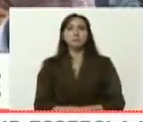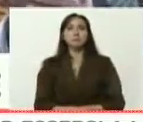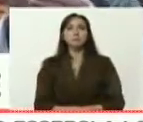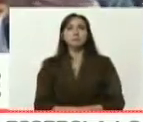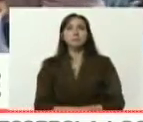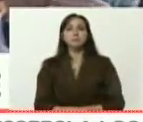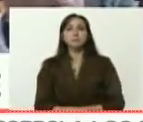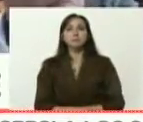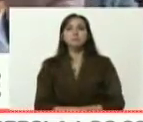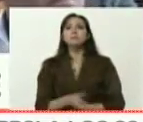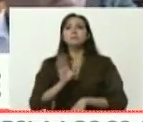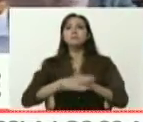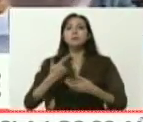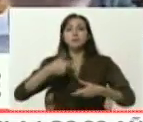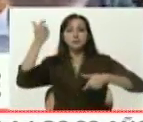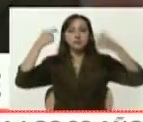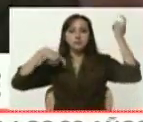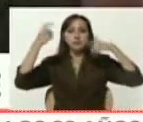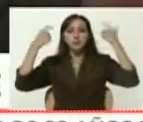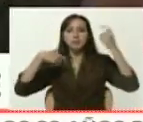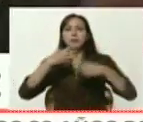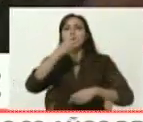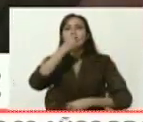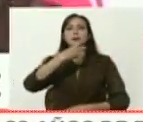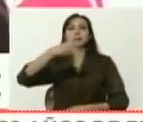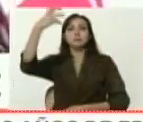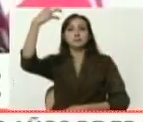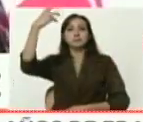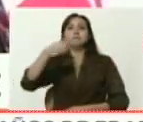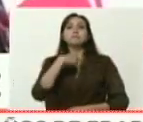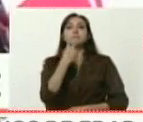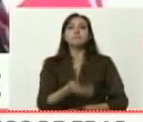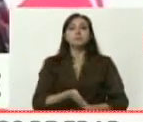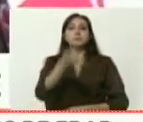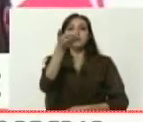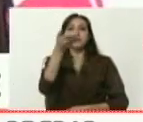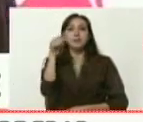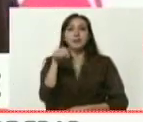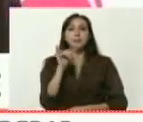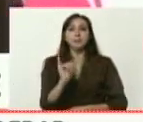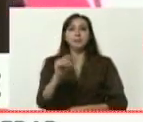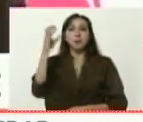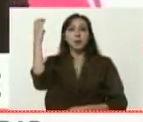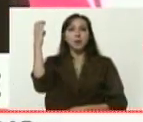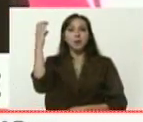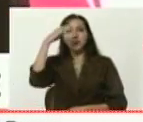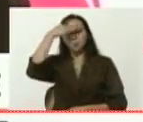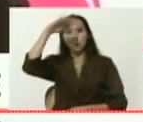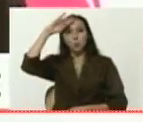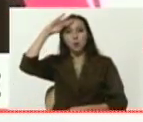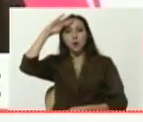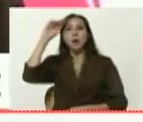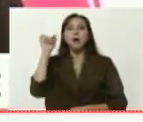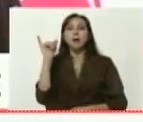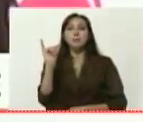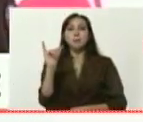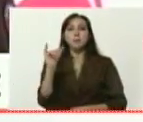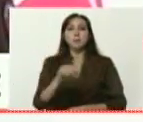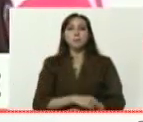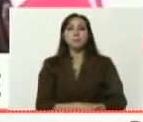porque Chávez había levantado su voz en nombre de Cuba en esa cumbre, y fue la única voz que se levantó, estaba